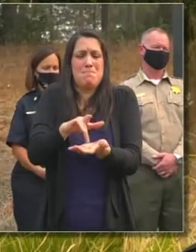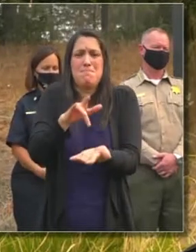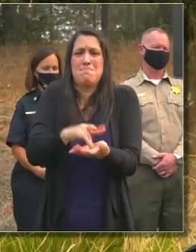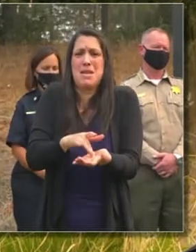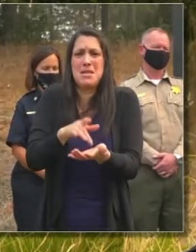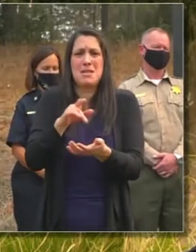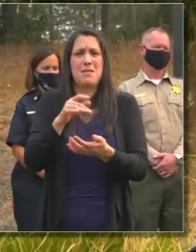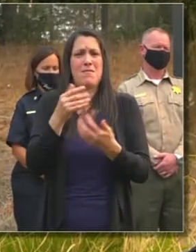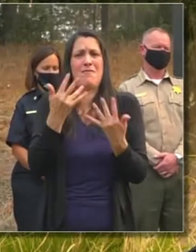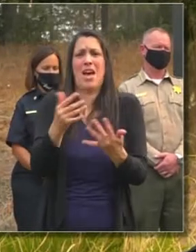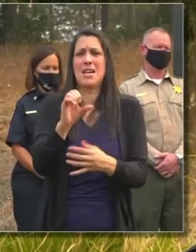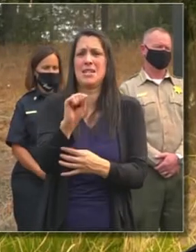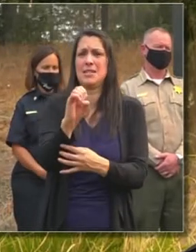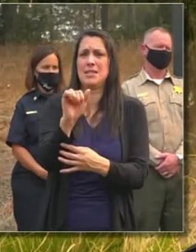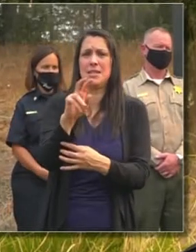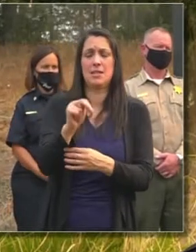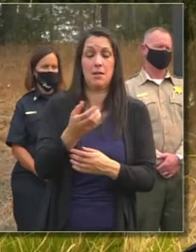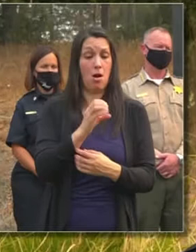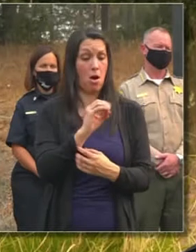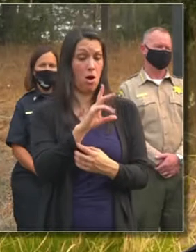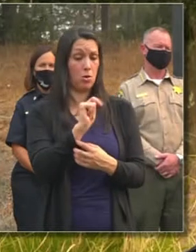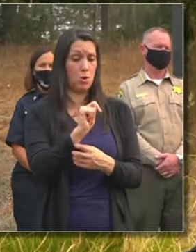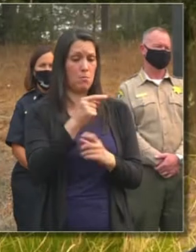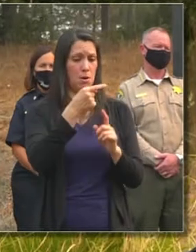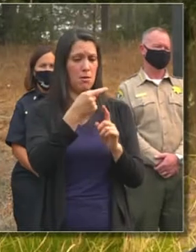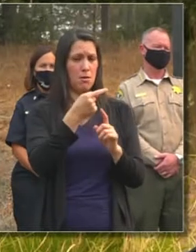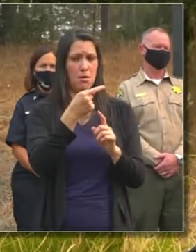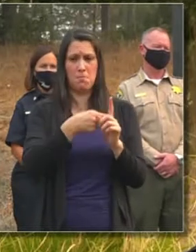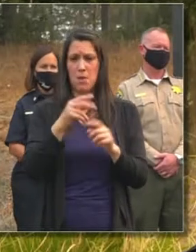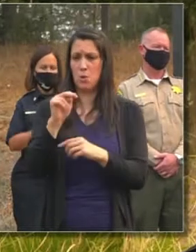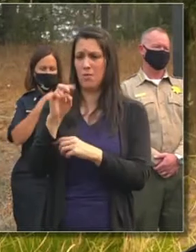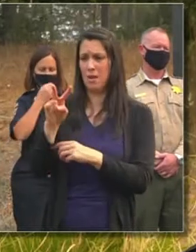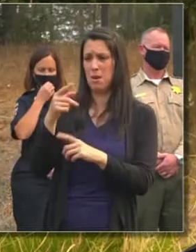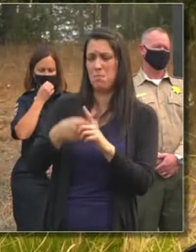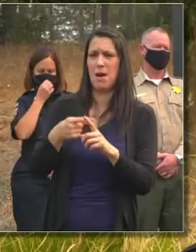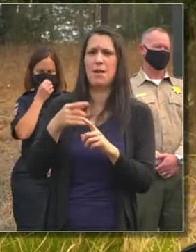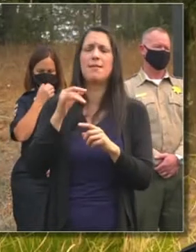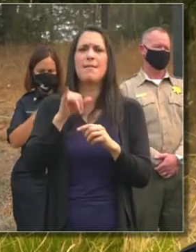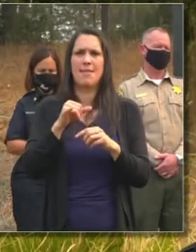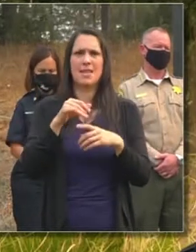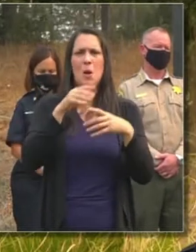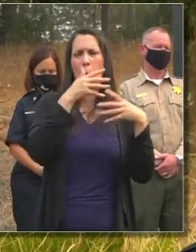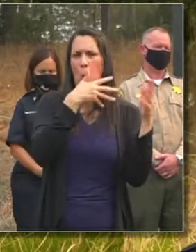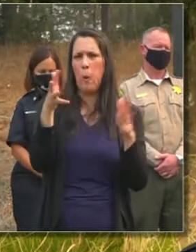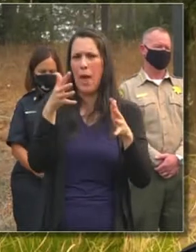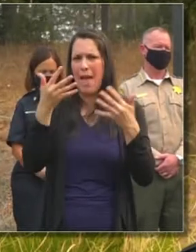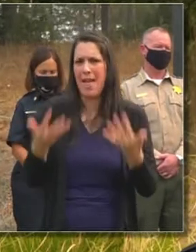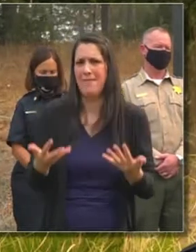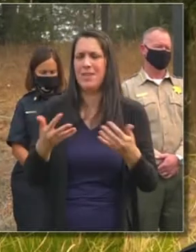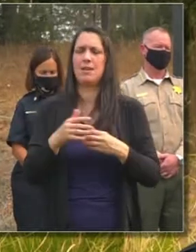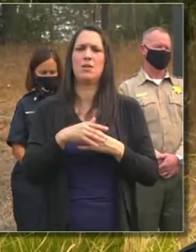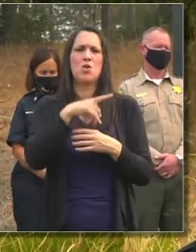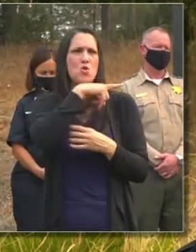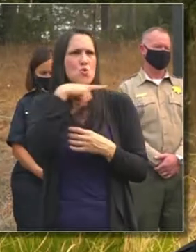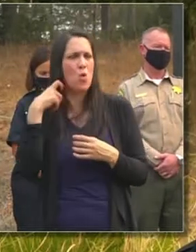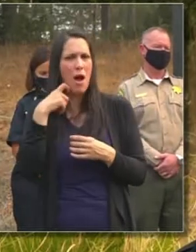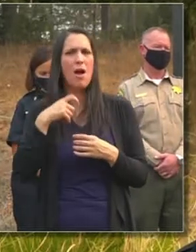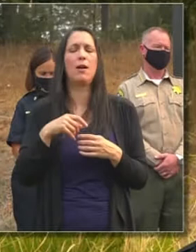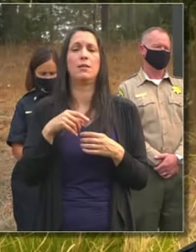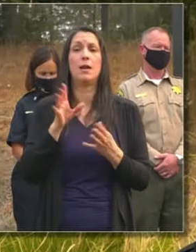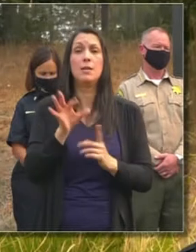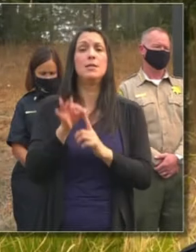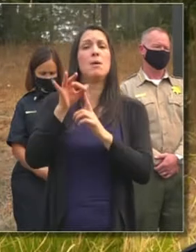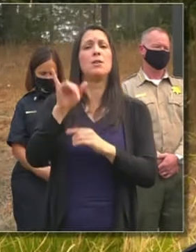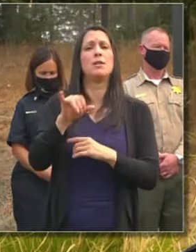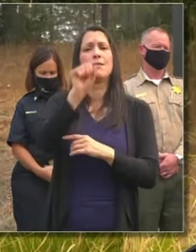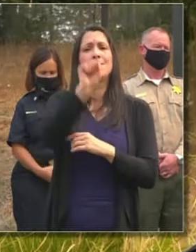de ella aquí en california usualmente cuando están en octubre o noviembre es cuando tienen los vientos altos y la sequía